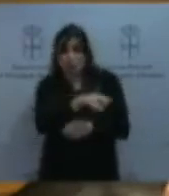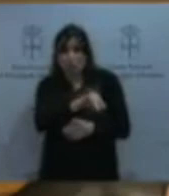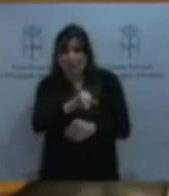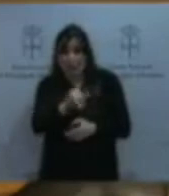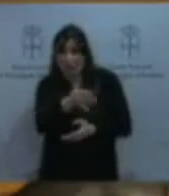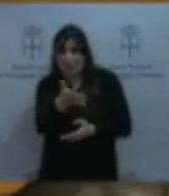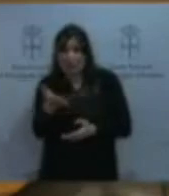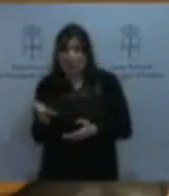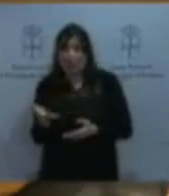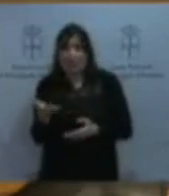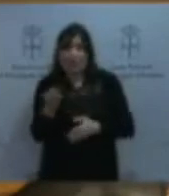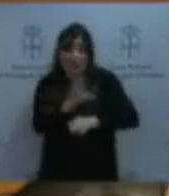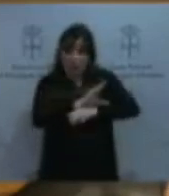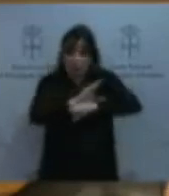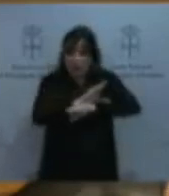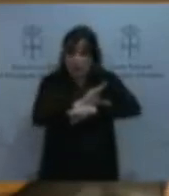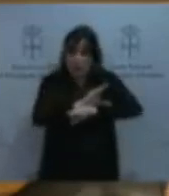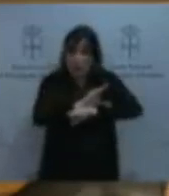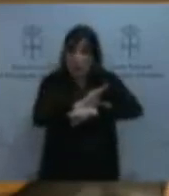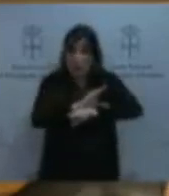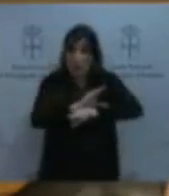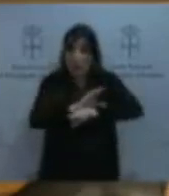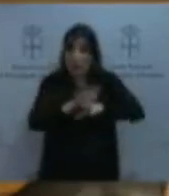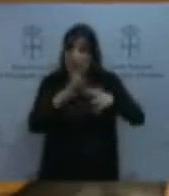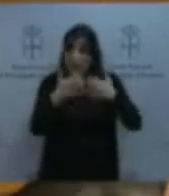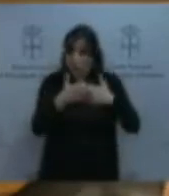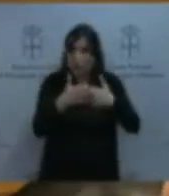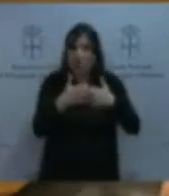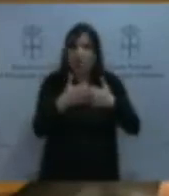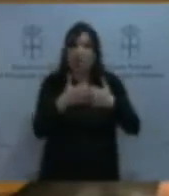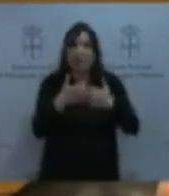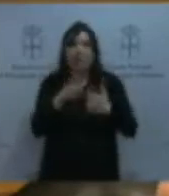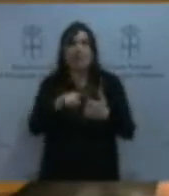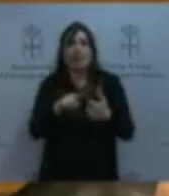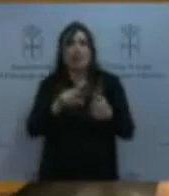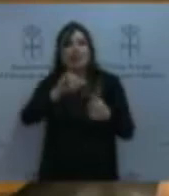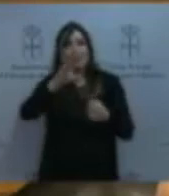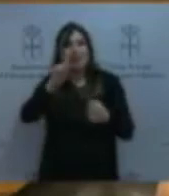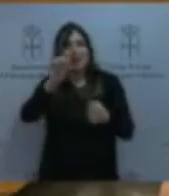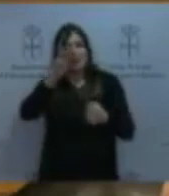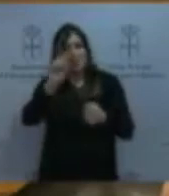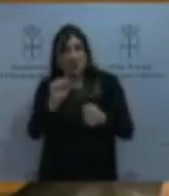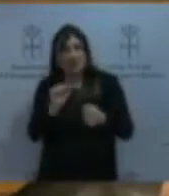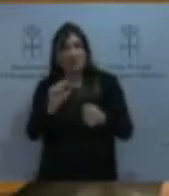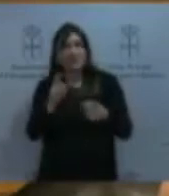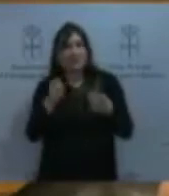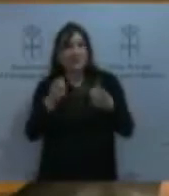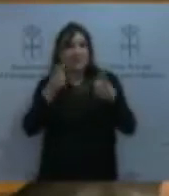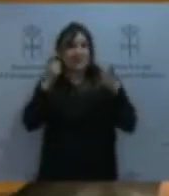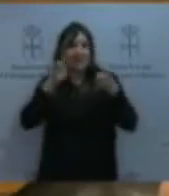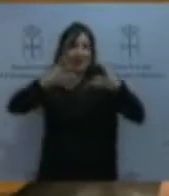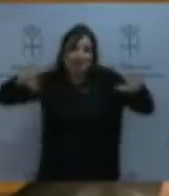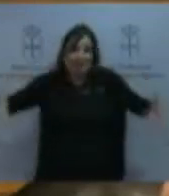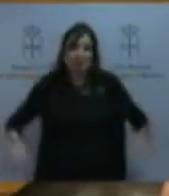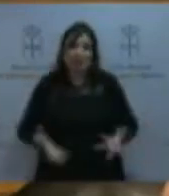de Industria y en el Grupo IDEPA, pues potenciar todos esos instrumentos y todas esas políticas para que ese